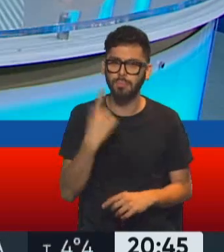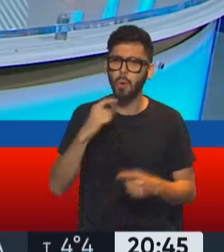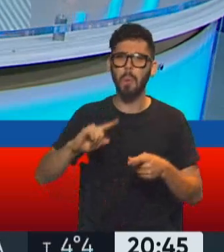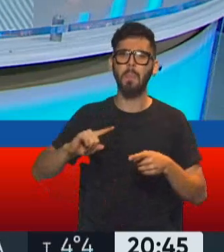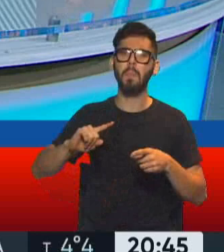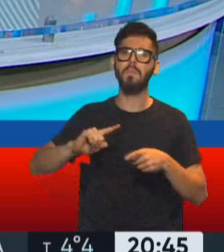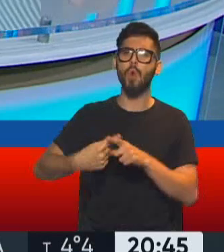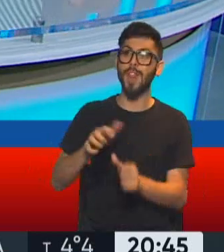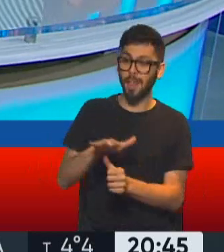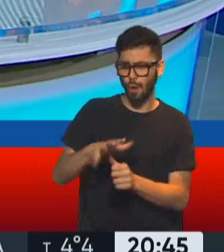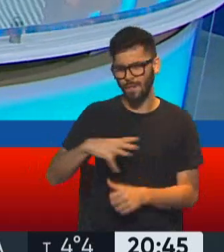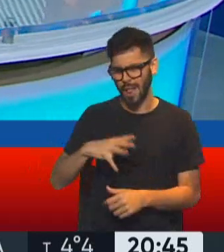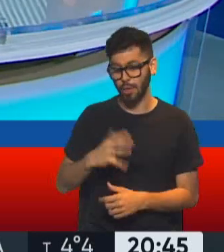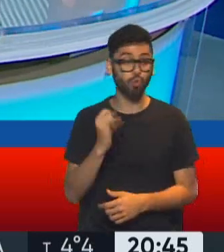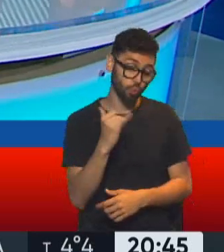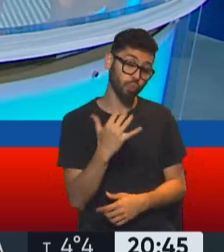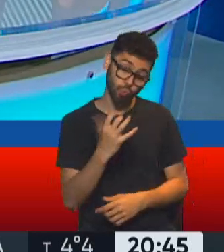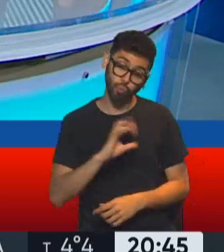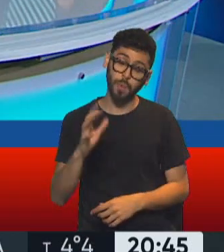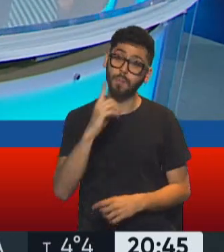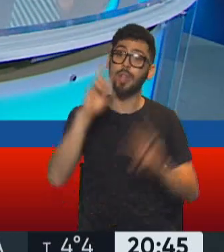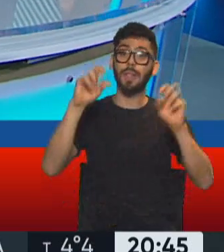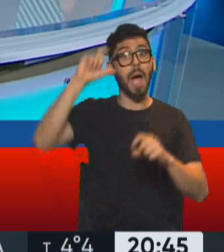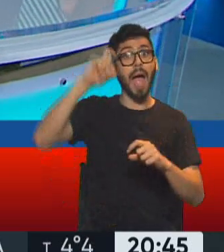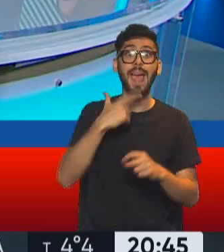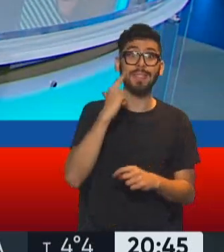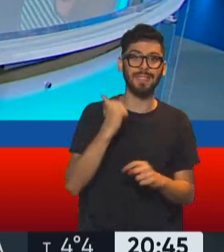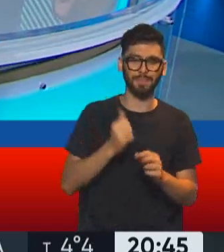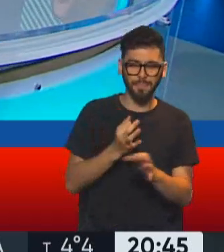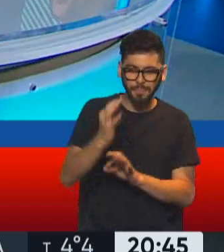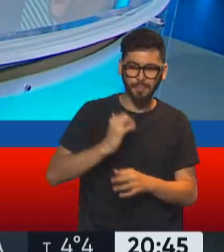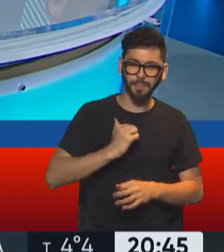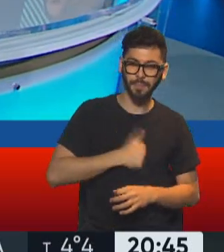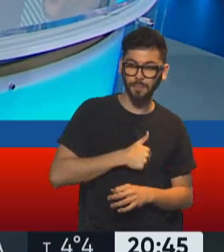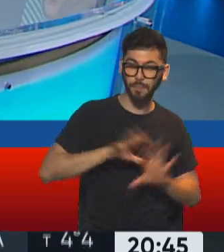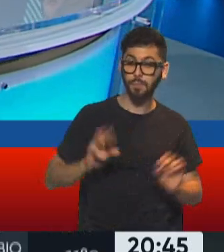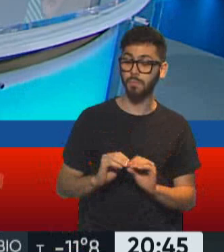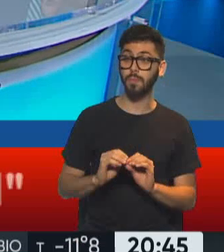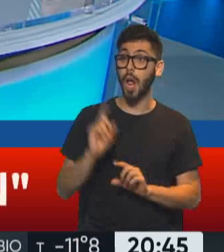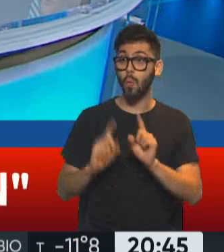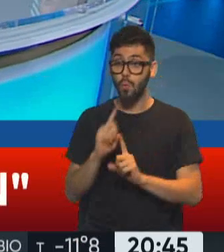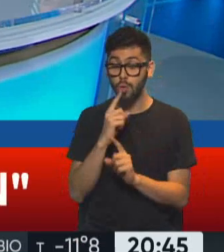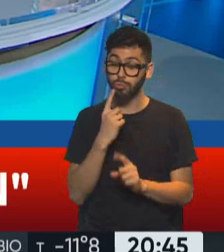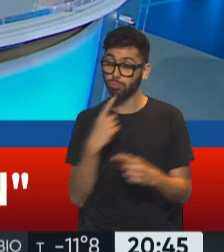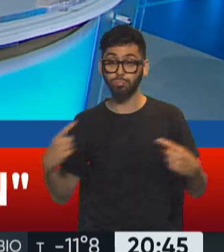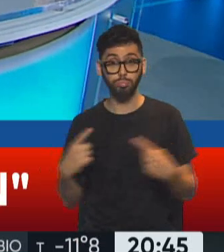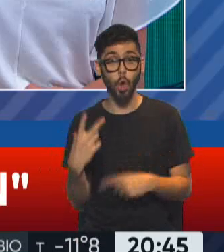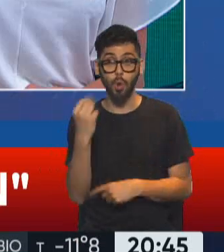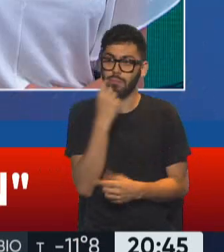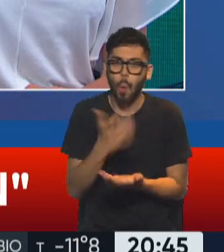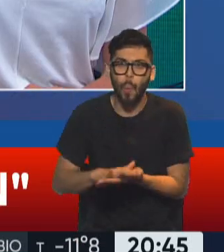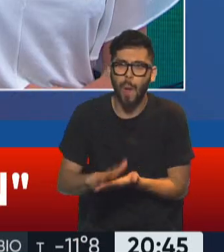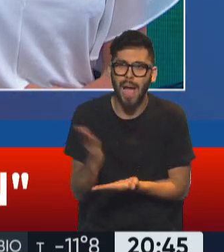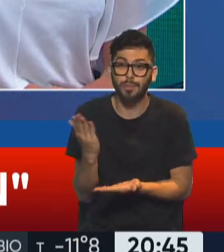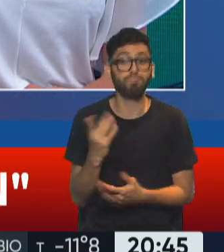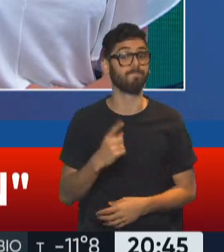en el debate salió el tema de la ESI y hay candidatos y candidatas que se oponen, por ejemplo, a algo tan básico como la educación sexual integral.